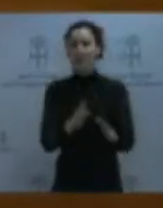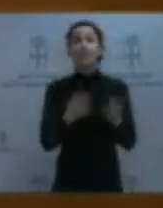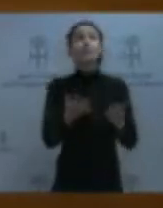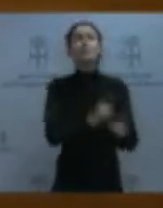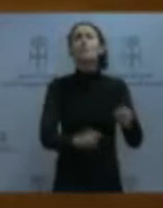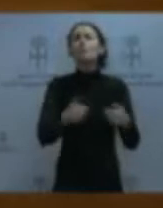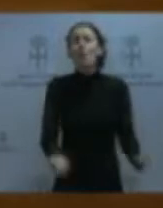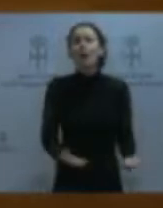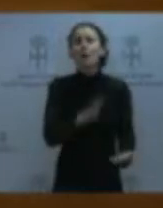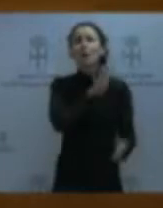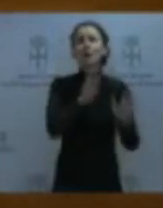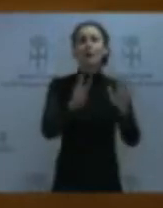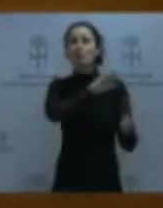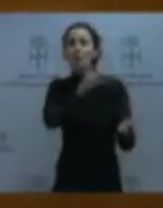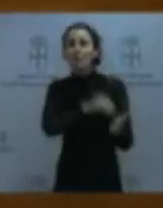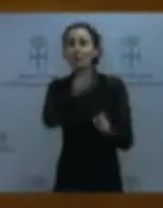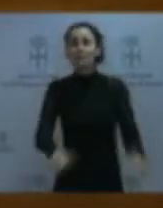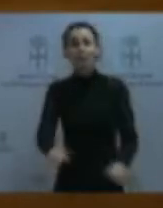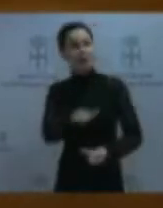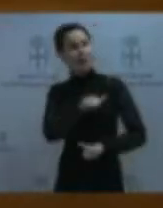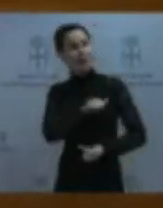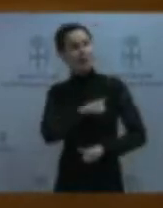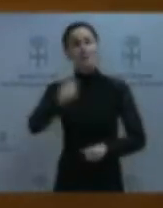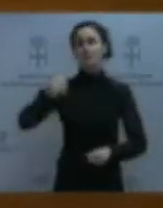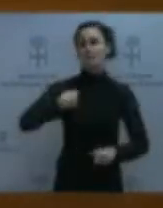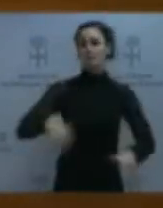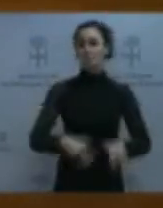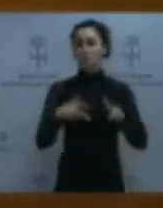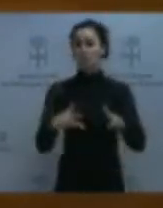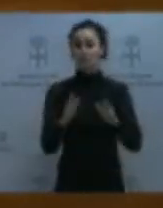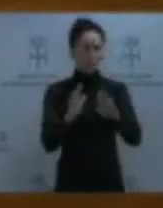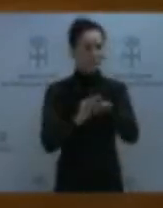personas en la espera del salario social,